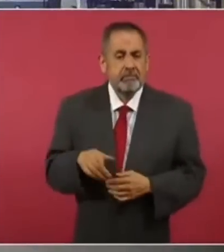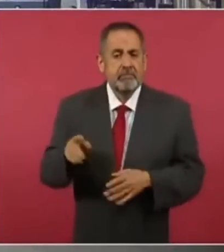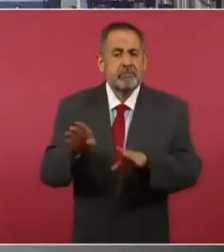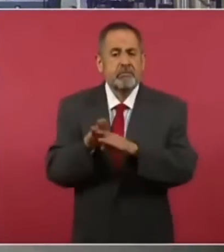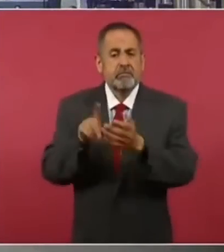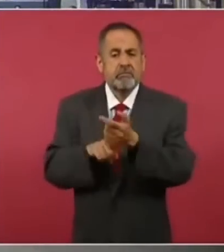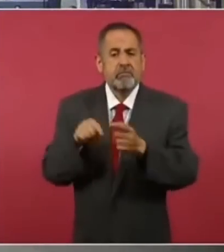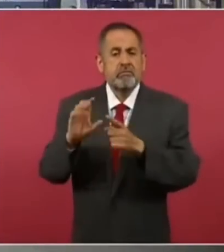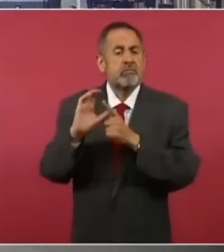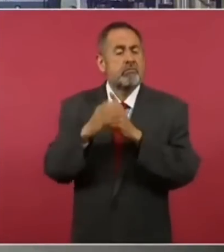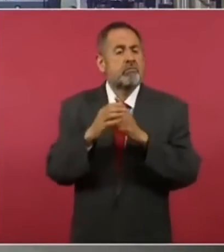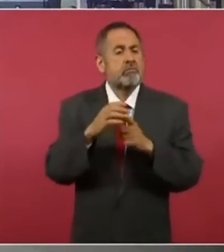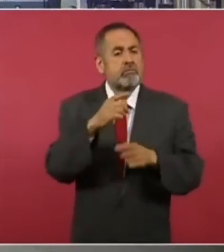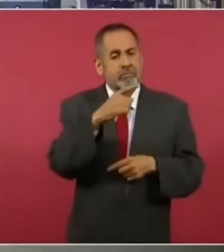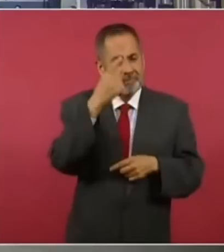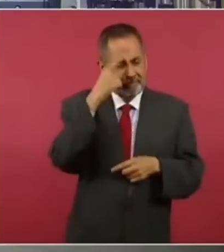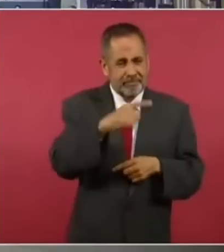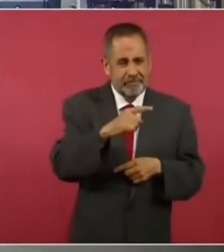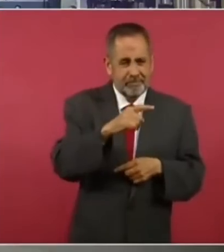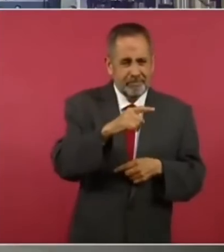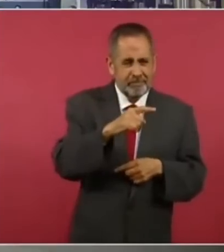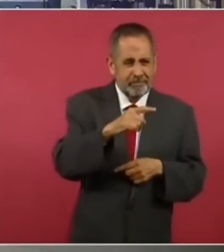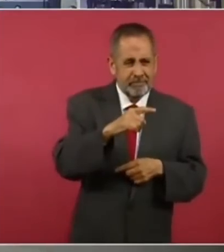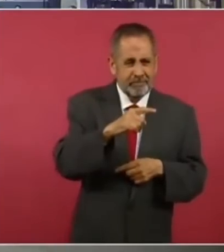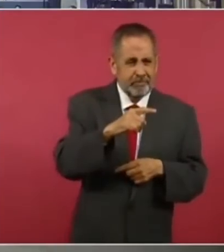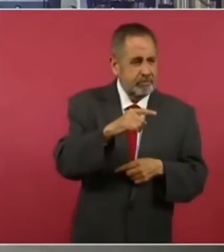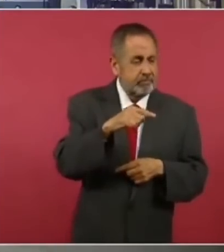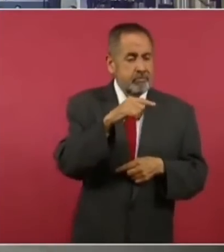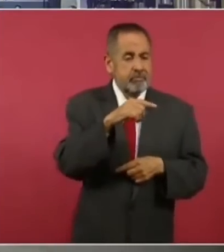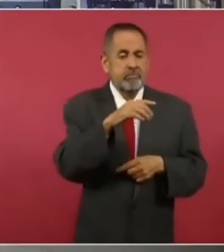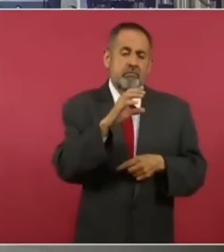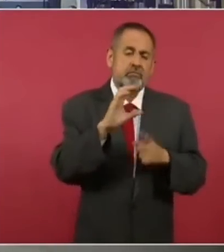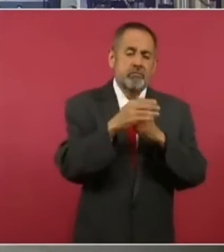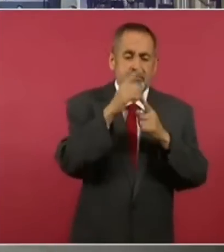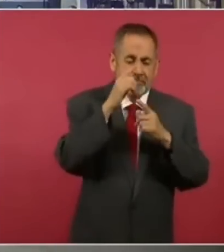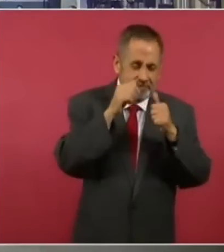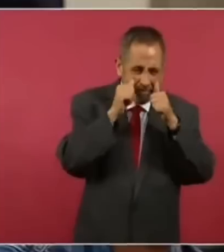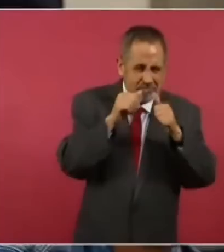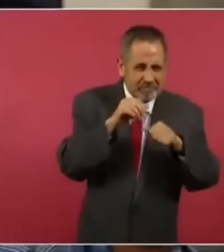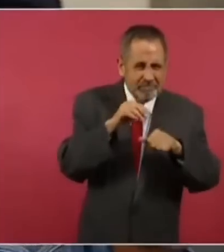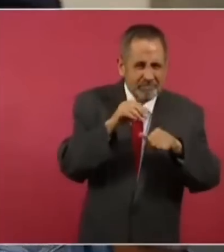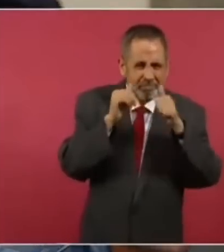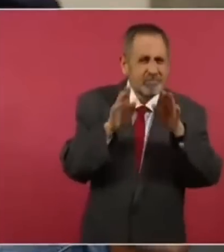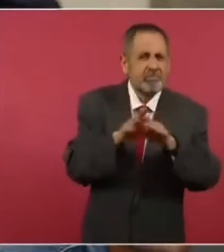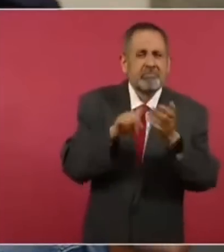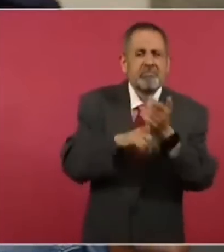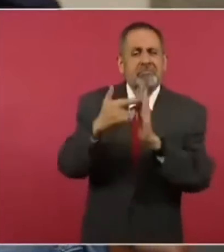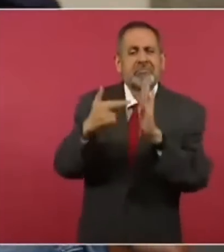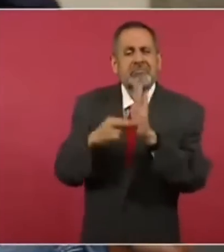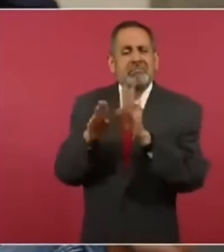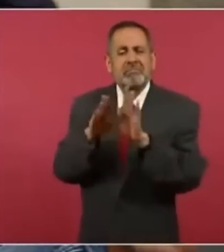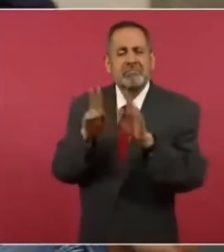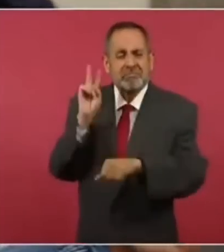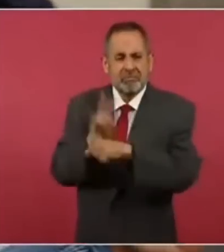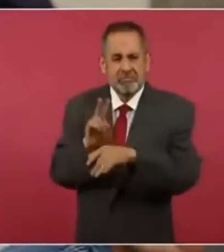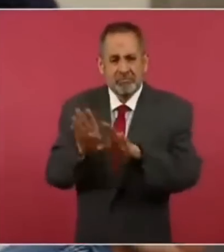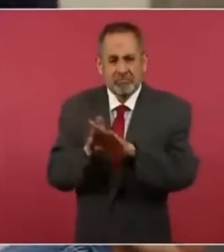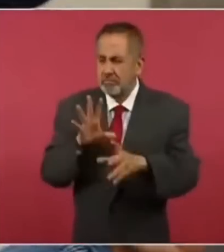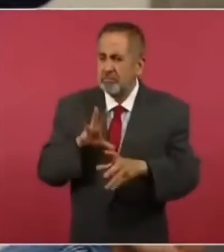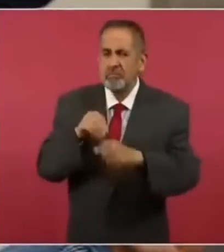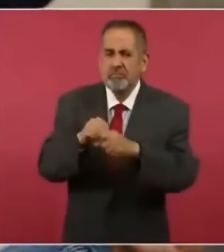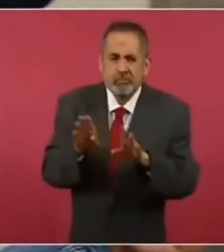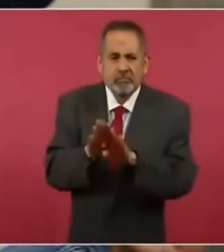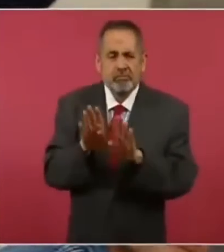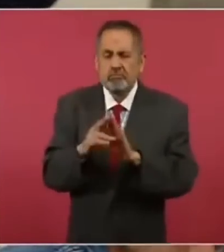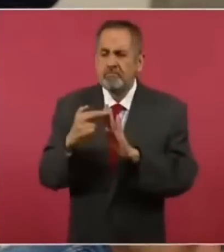Pero la comisión de arbitraje médico es la única opción cuando tiene una situación de esta. ¿Cómo regulamos, perdón por incluirme, cómo